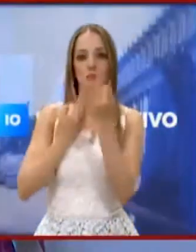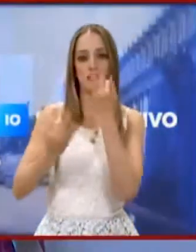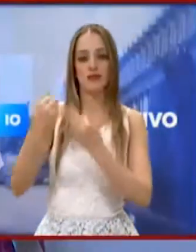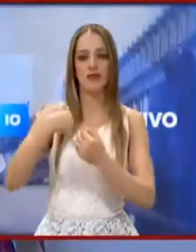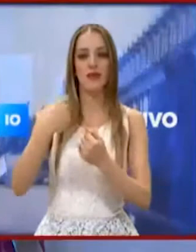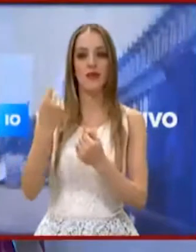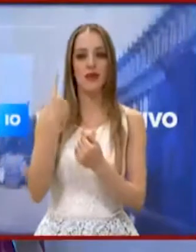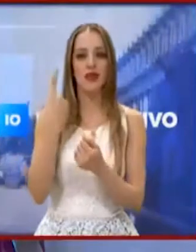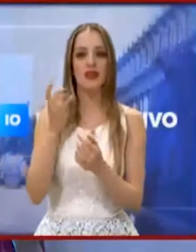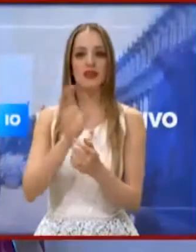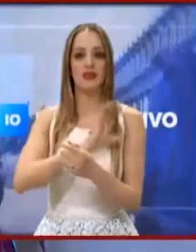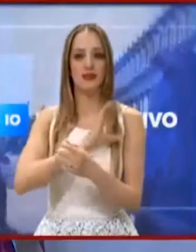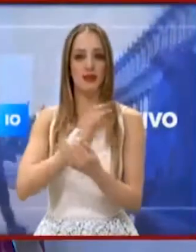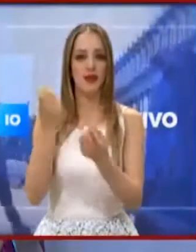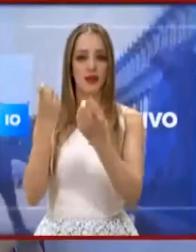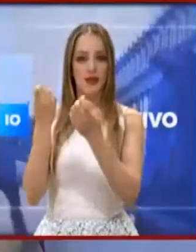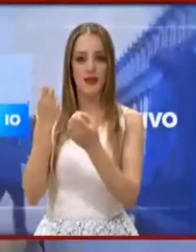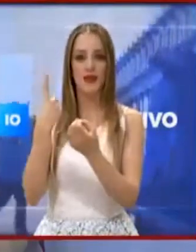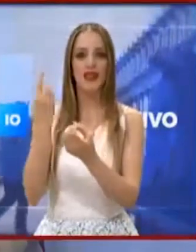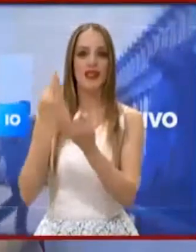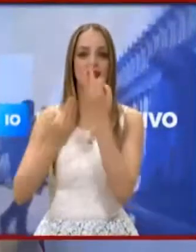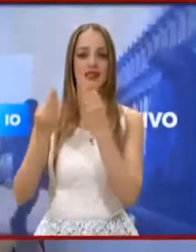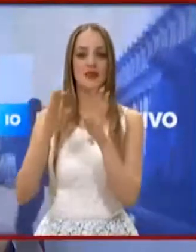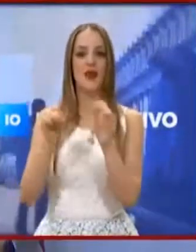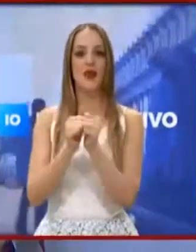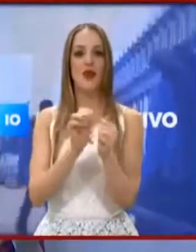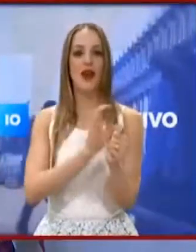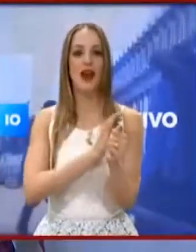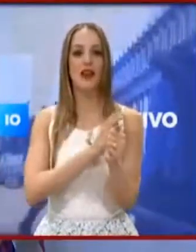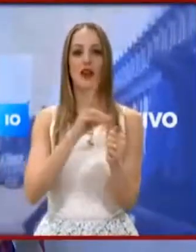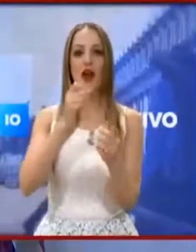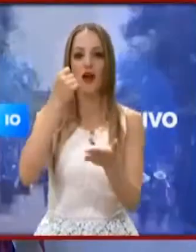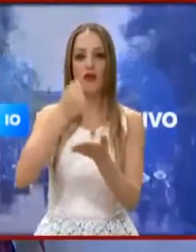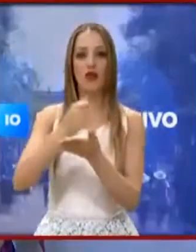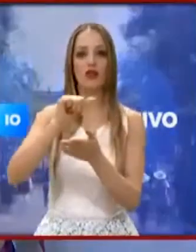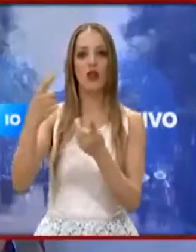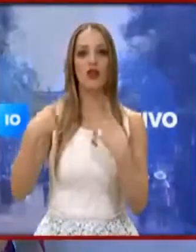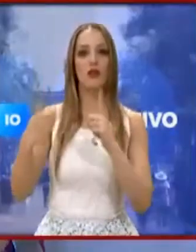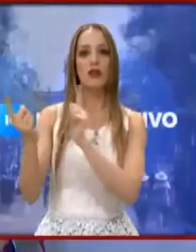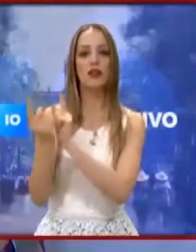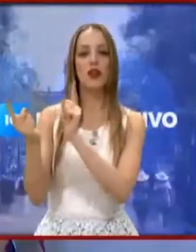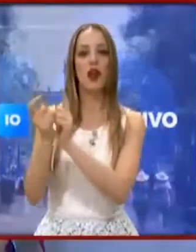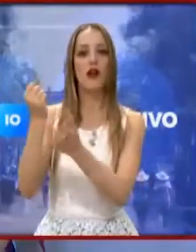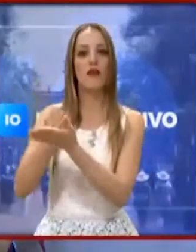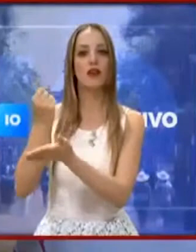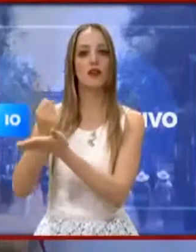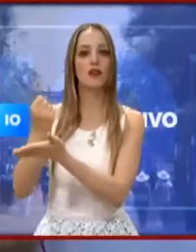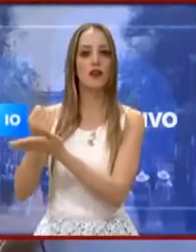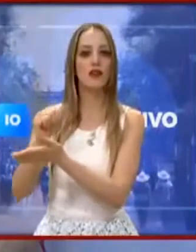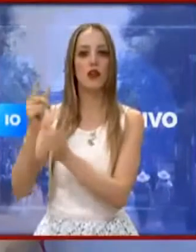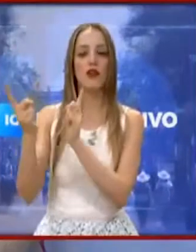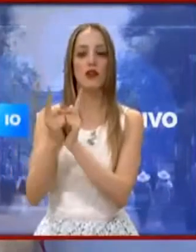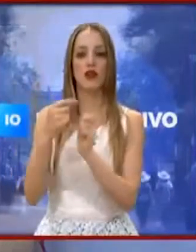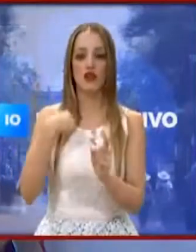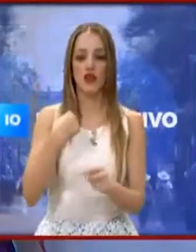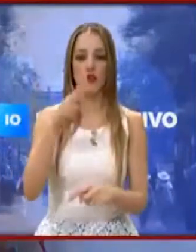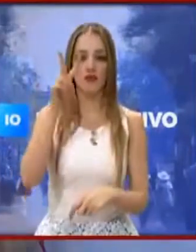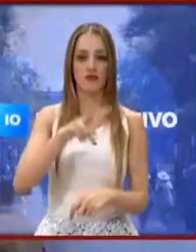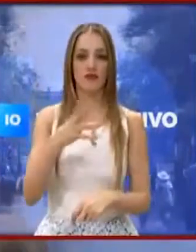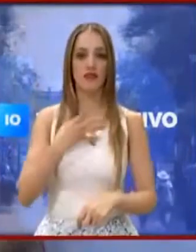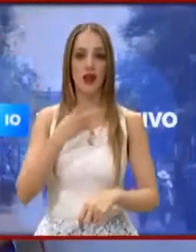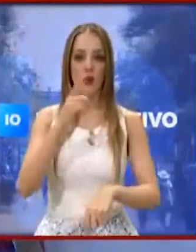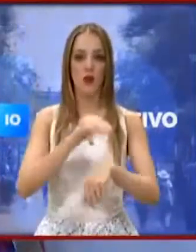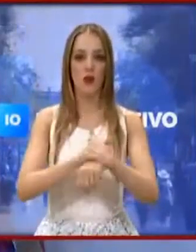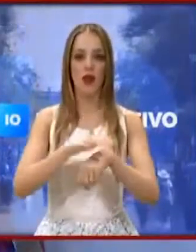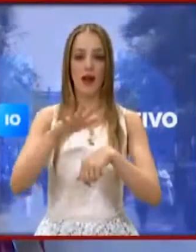hagas estas ilusiones hacia con una persona por el simple hecho de que no sabes estar solo, como una amiga que tengo que